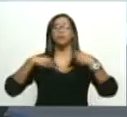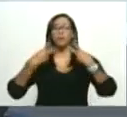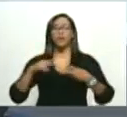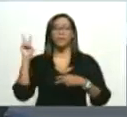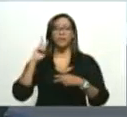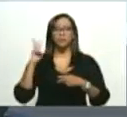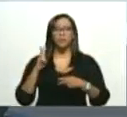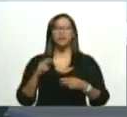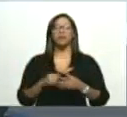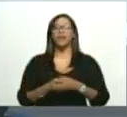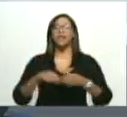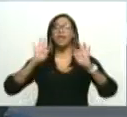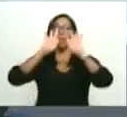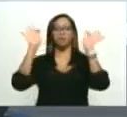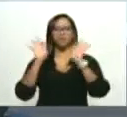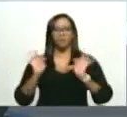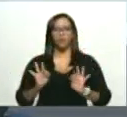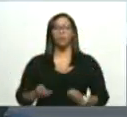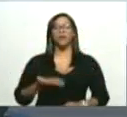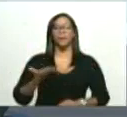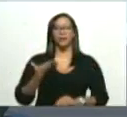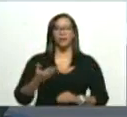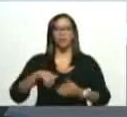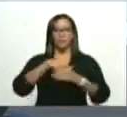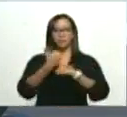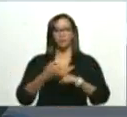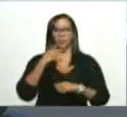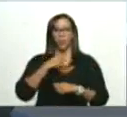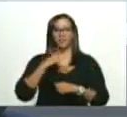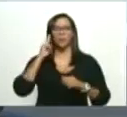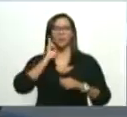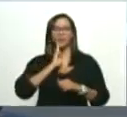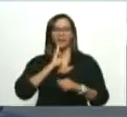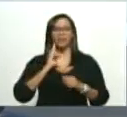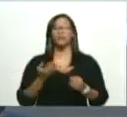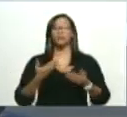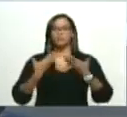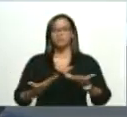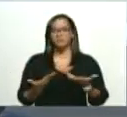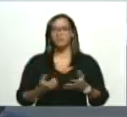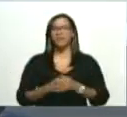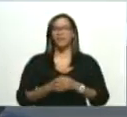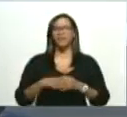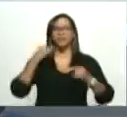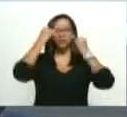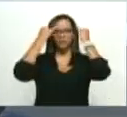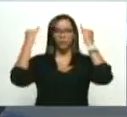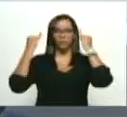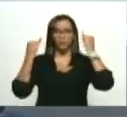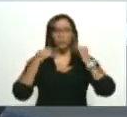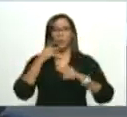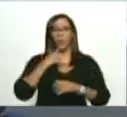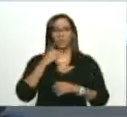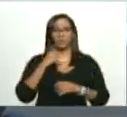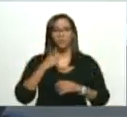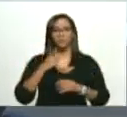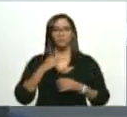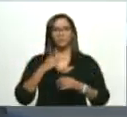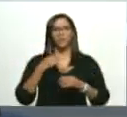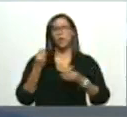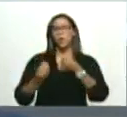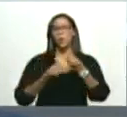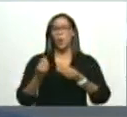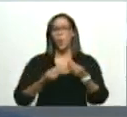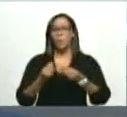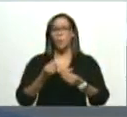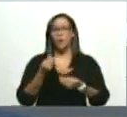sin lugar a dudas la figura principal sobre la cual el proyecto político bolivariano se sustenta a nivel ideológico y político. ¿Cómo se